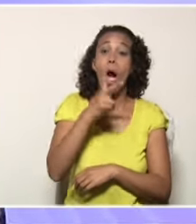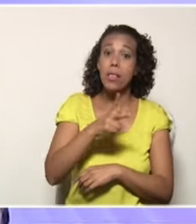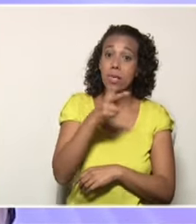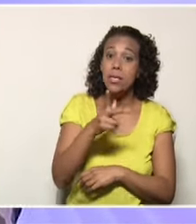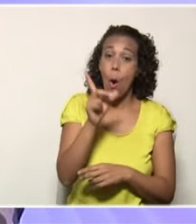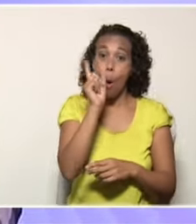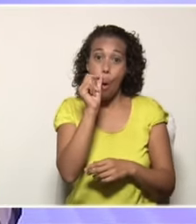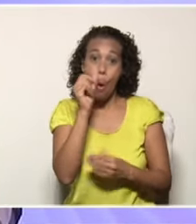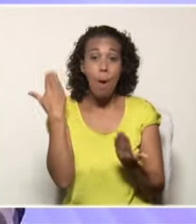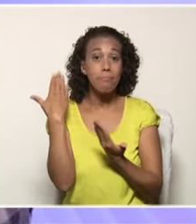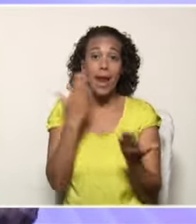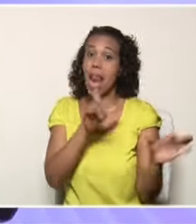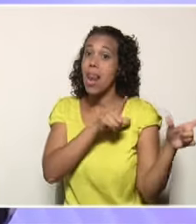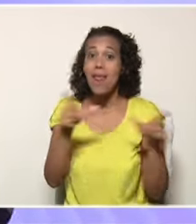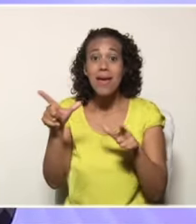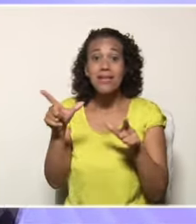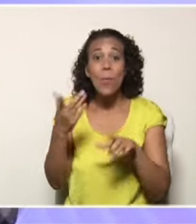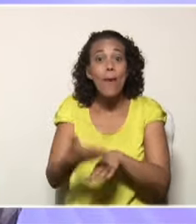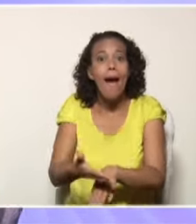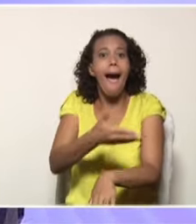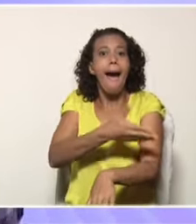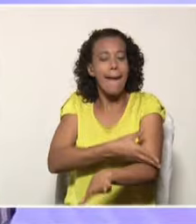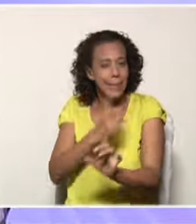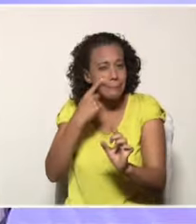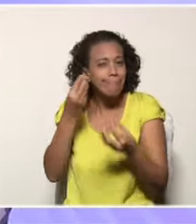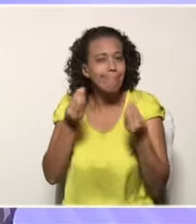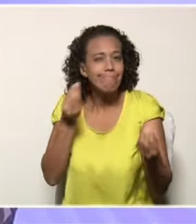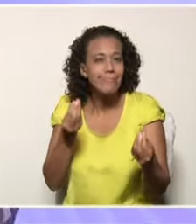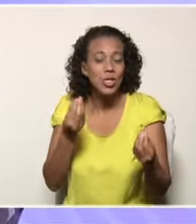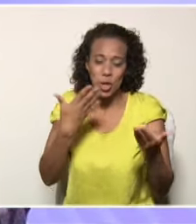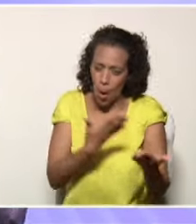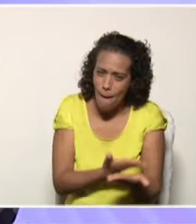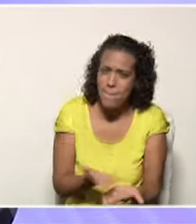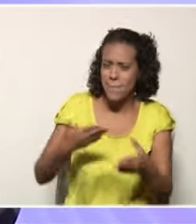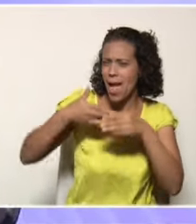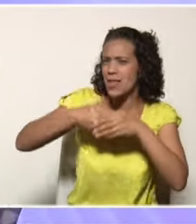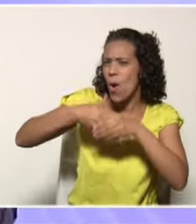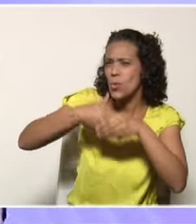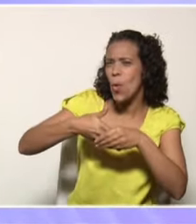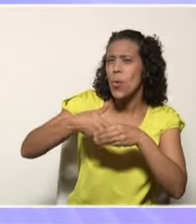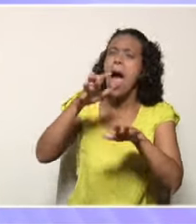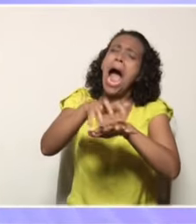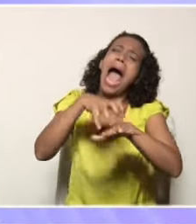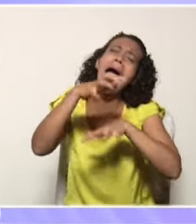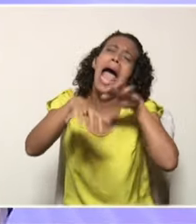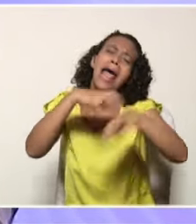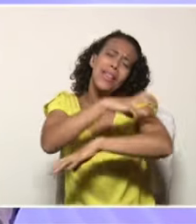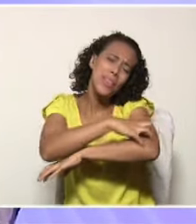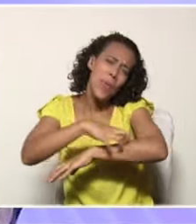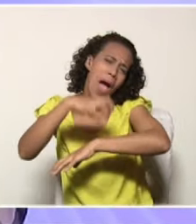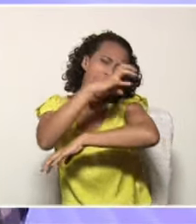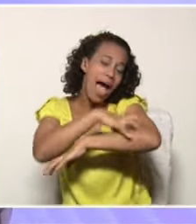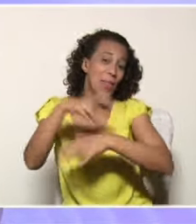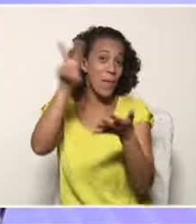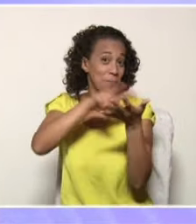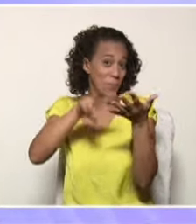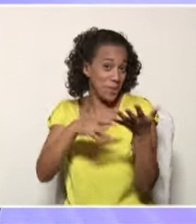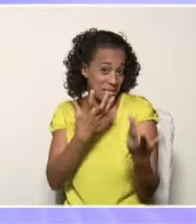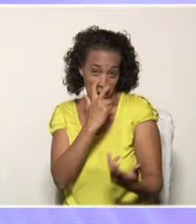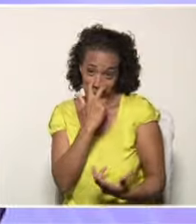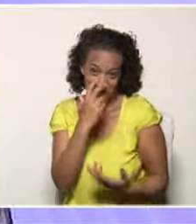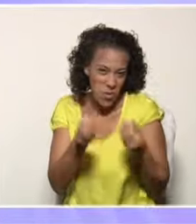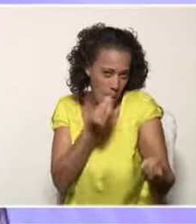José Muñoz, nos está esperando. Pero antes de eso, yo quiero presentarles a un pequeño gatico que nos va a invitar a leer en